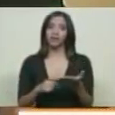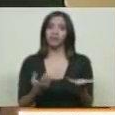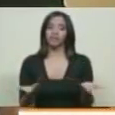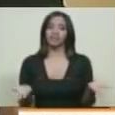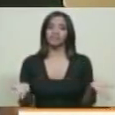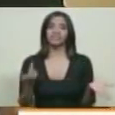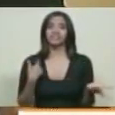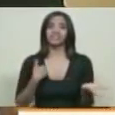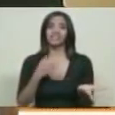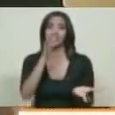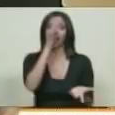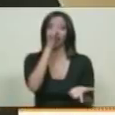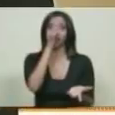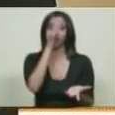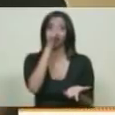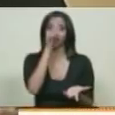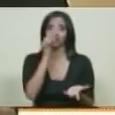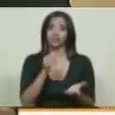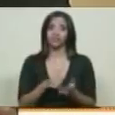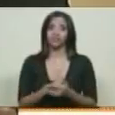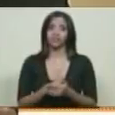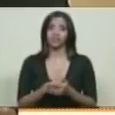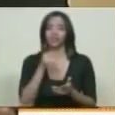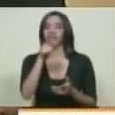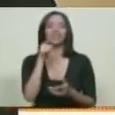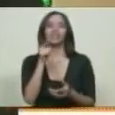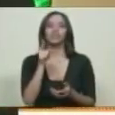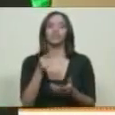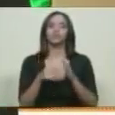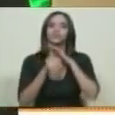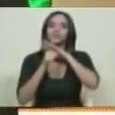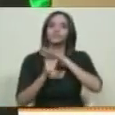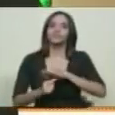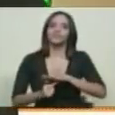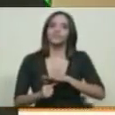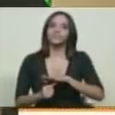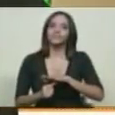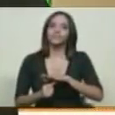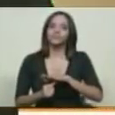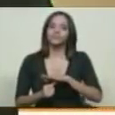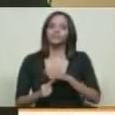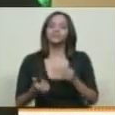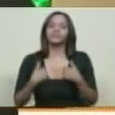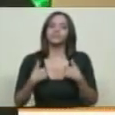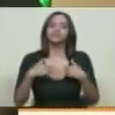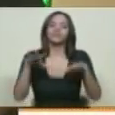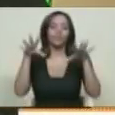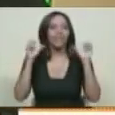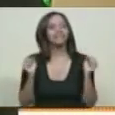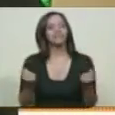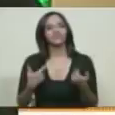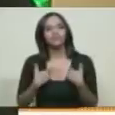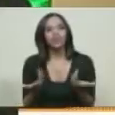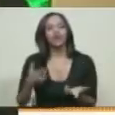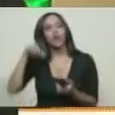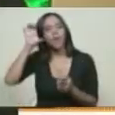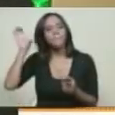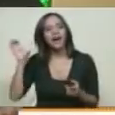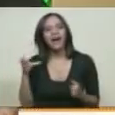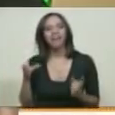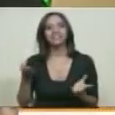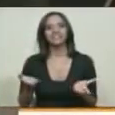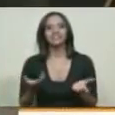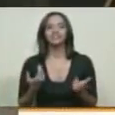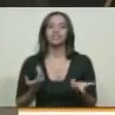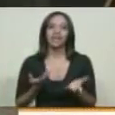el gallo y te estás dejando. O sea, ya vale, o sea, yo entiendo, yo vengo de otro país donde las claro, cosas son bastante